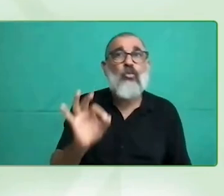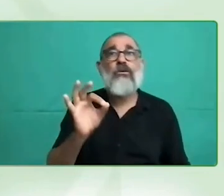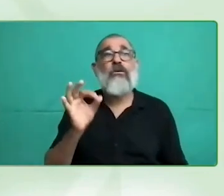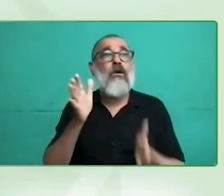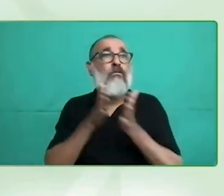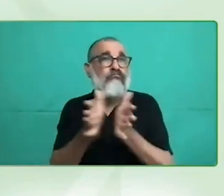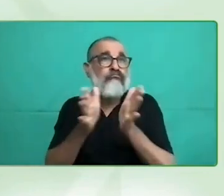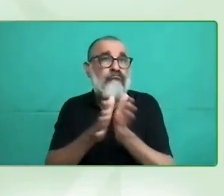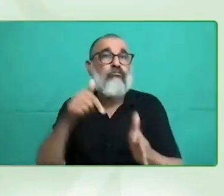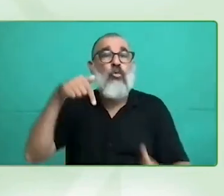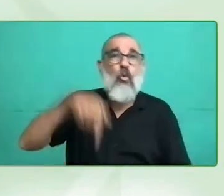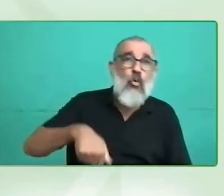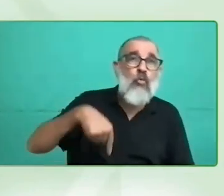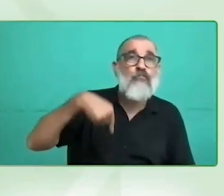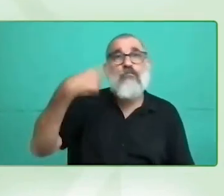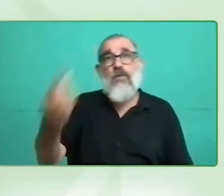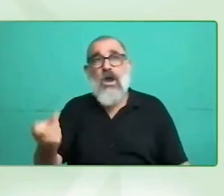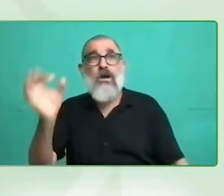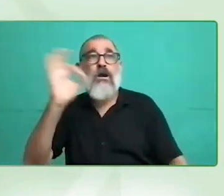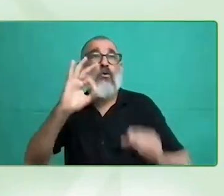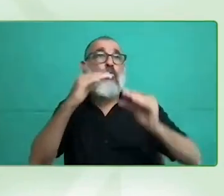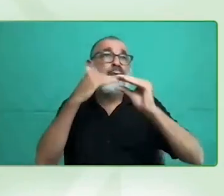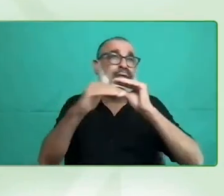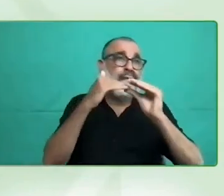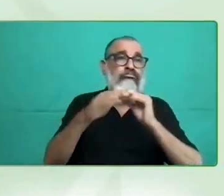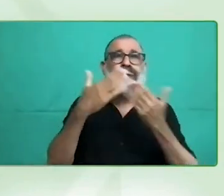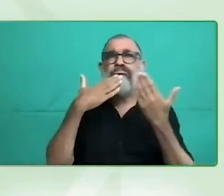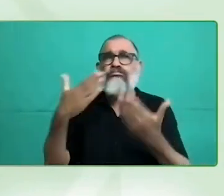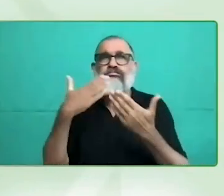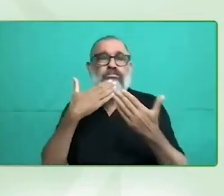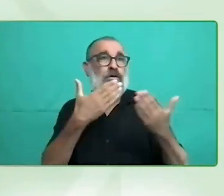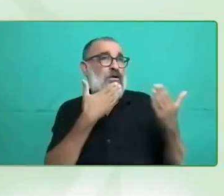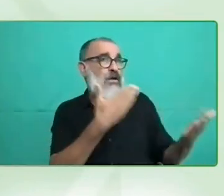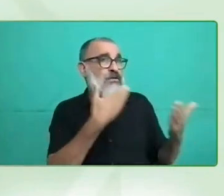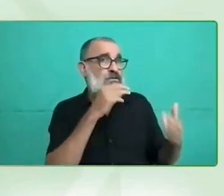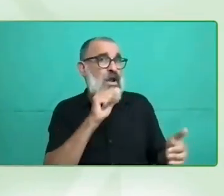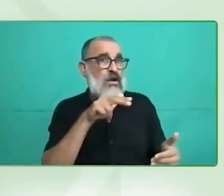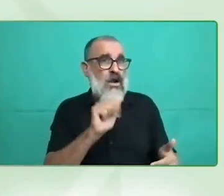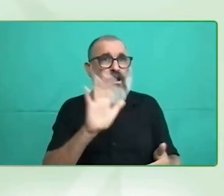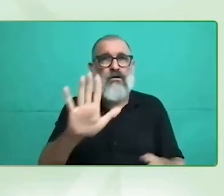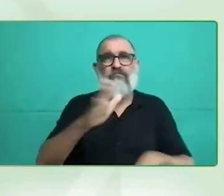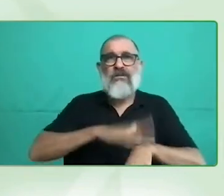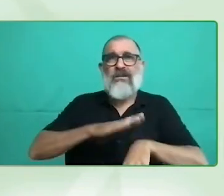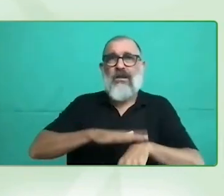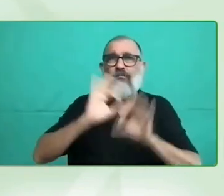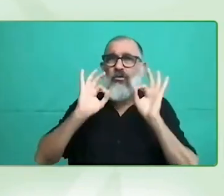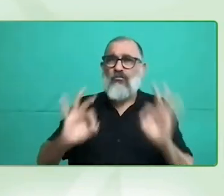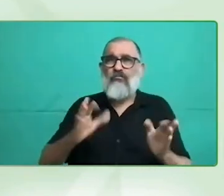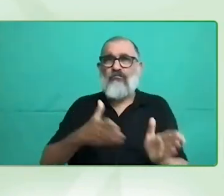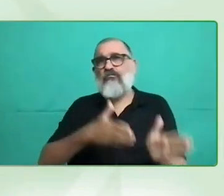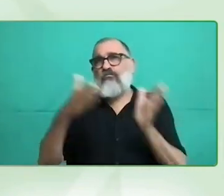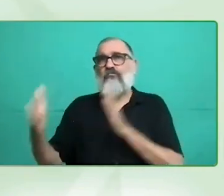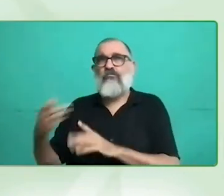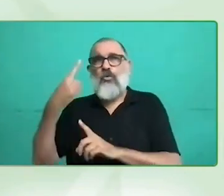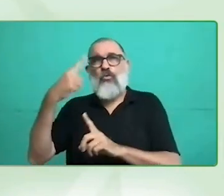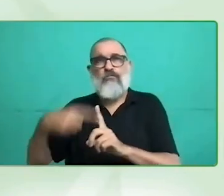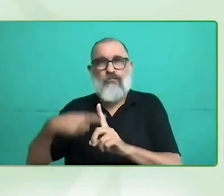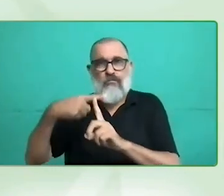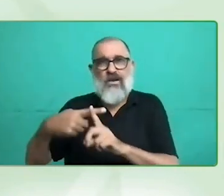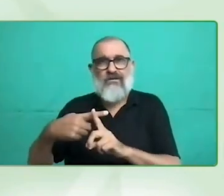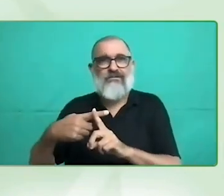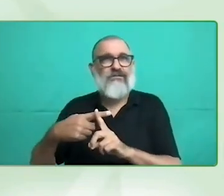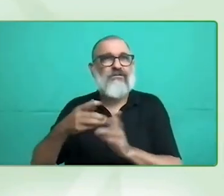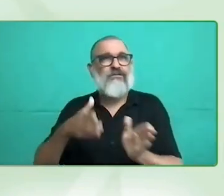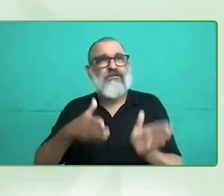lo que esperábamos, pero bueno, fue súper interesante poder escucharlos a todos, y así que me quedo con esa tranquilidad de